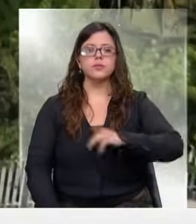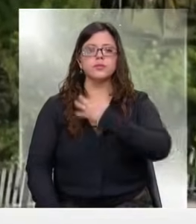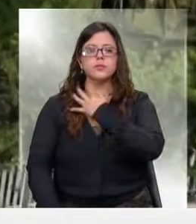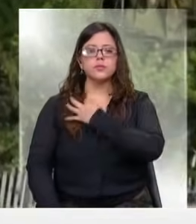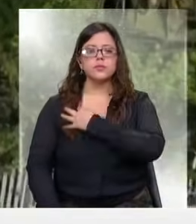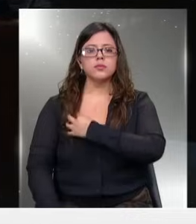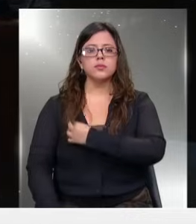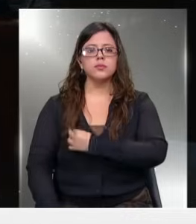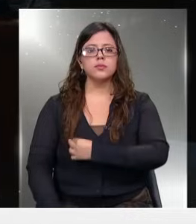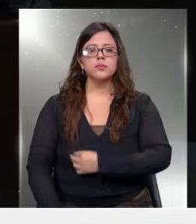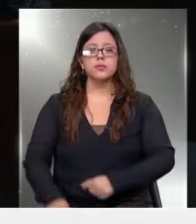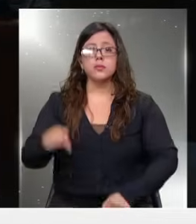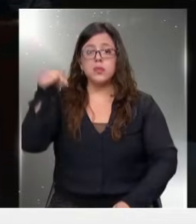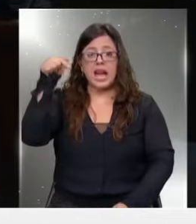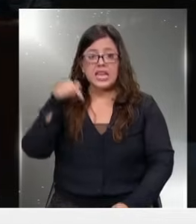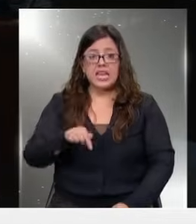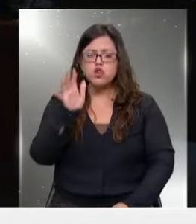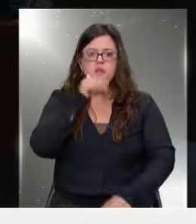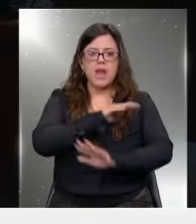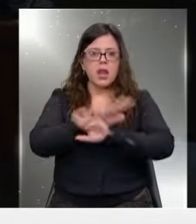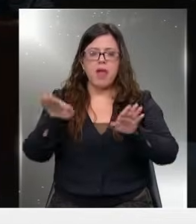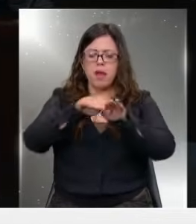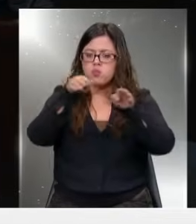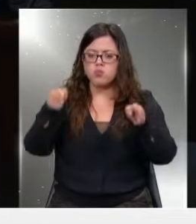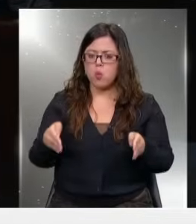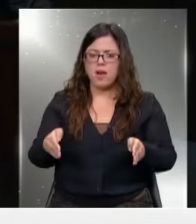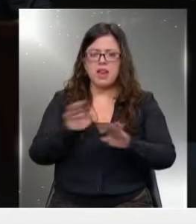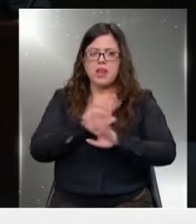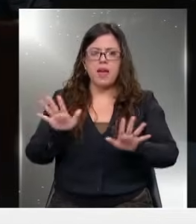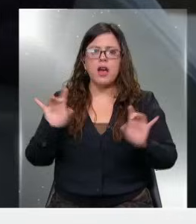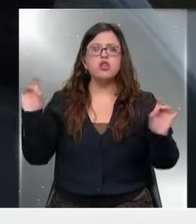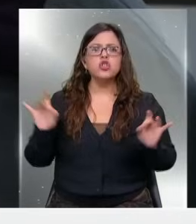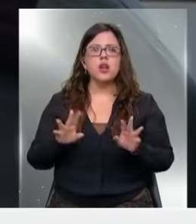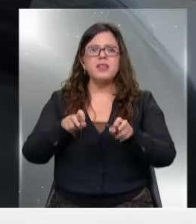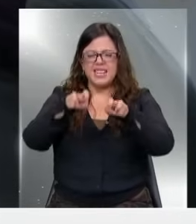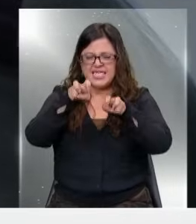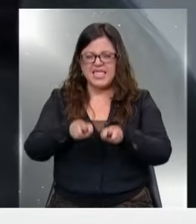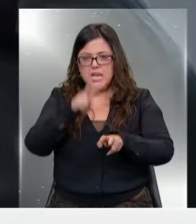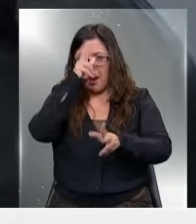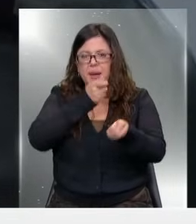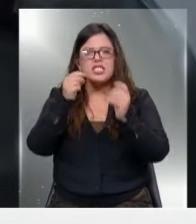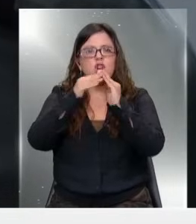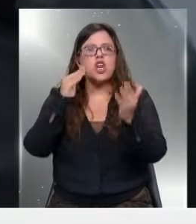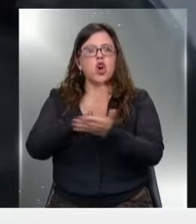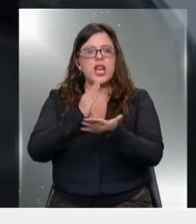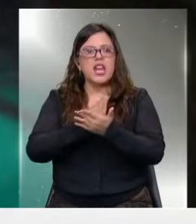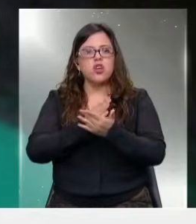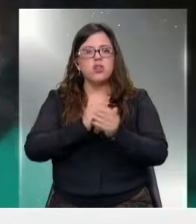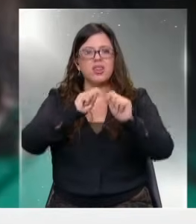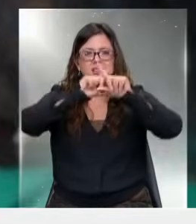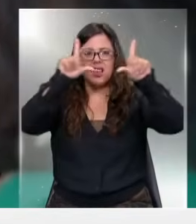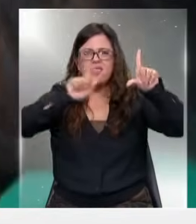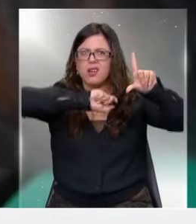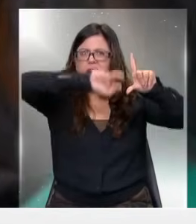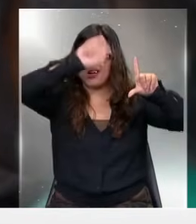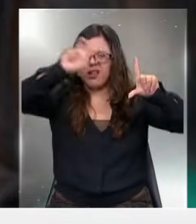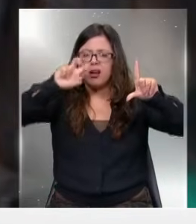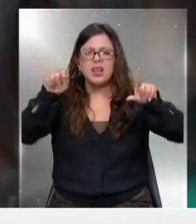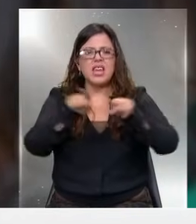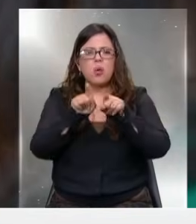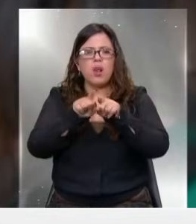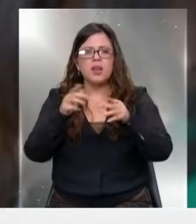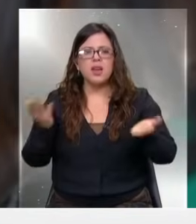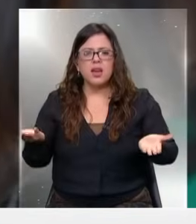Acá no había nada. No habían muebles, había unas sillas como de colegio, el televisor estaba rayado y parecía que hubiesen tirado